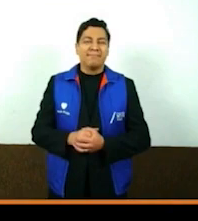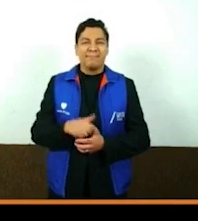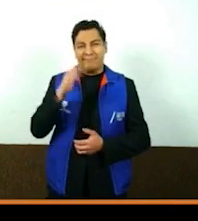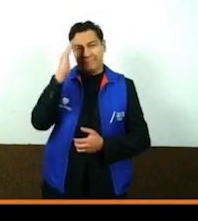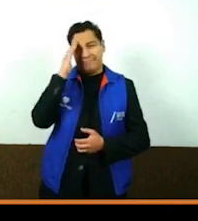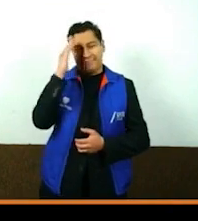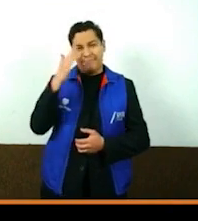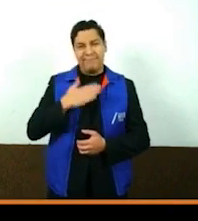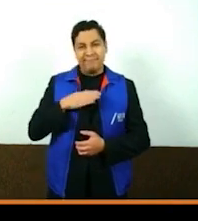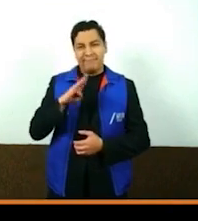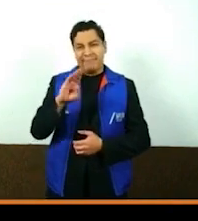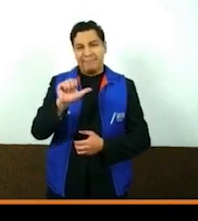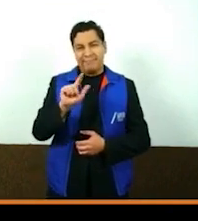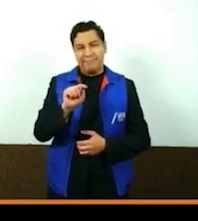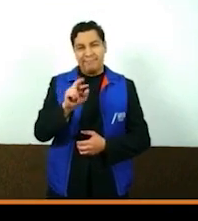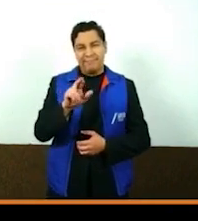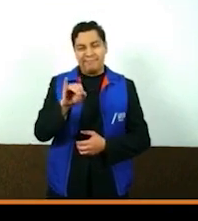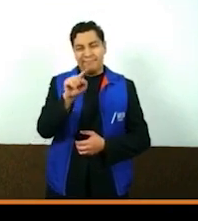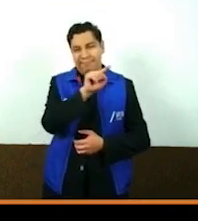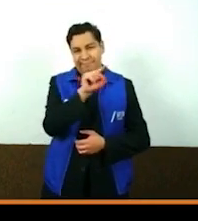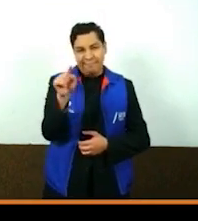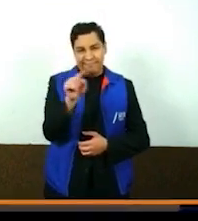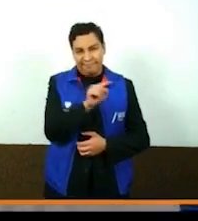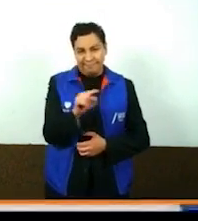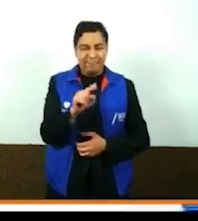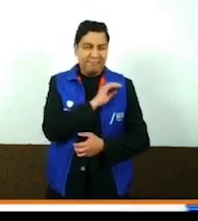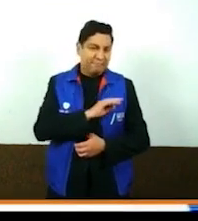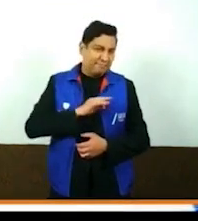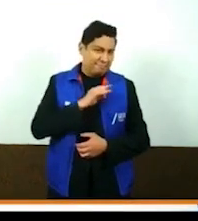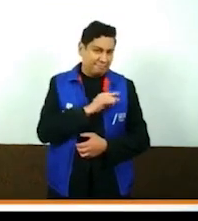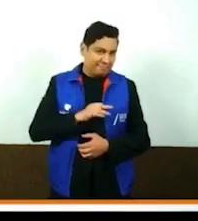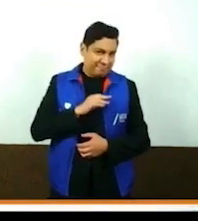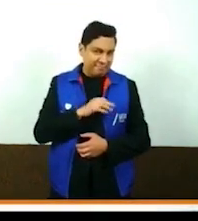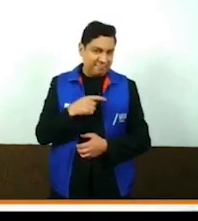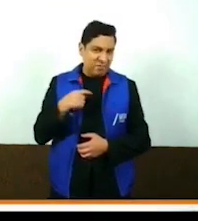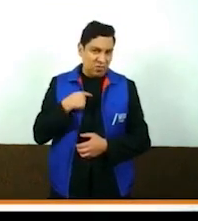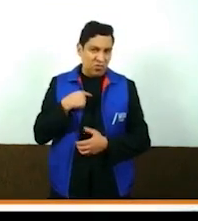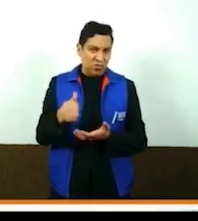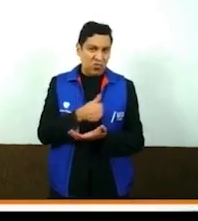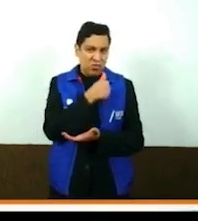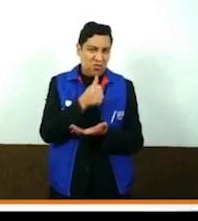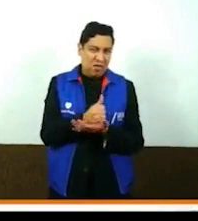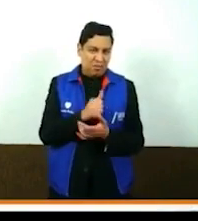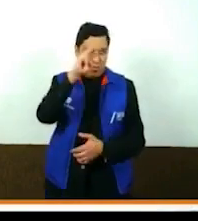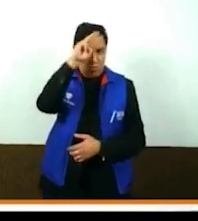Hola, yo soy Beatriz. Felicidades por sus distintivos. Y yo estoy en la ciudad de Monterrey.